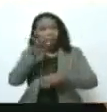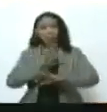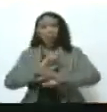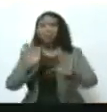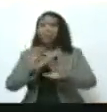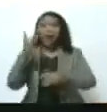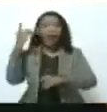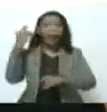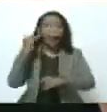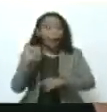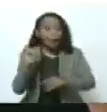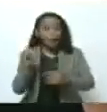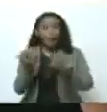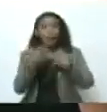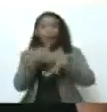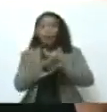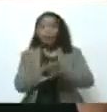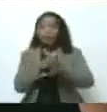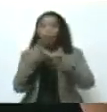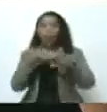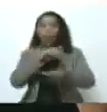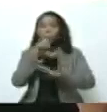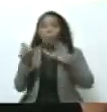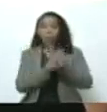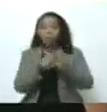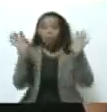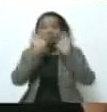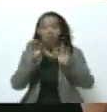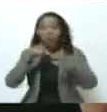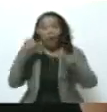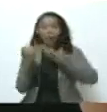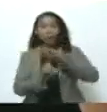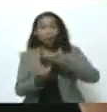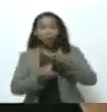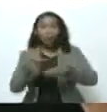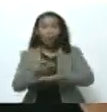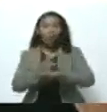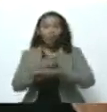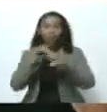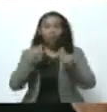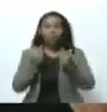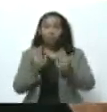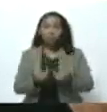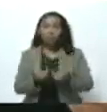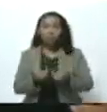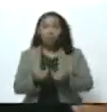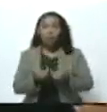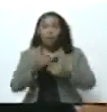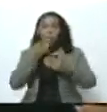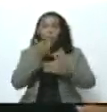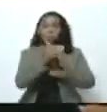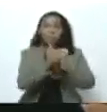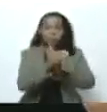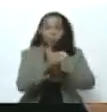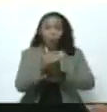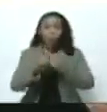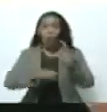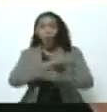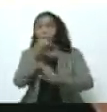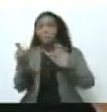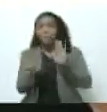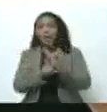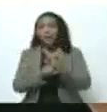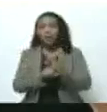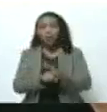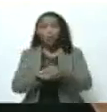está interiorizando como una forma, un instrumento de gobierno inmediato, de proximidad absoluta